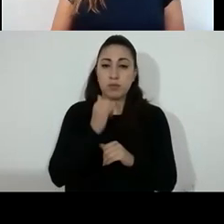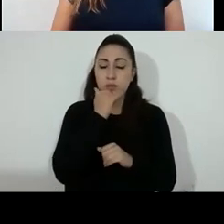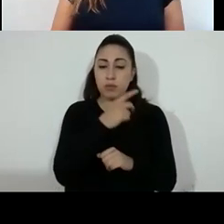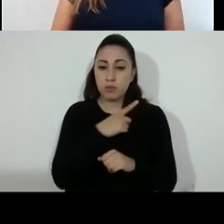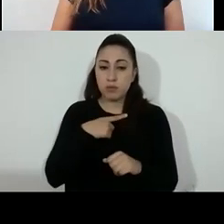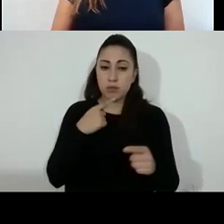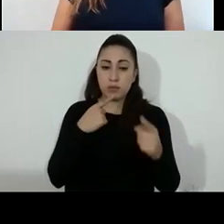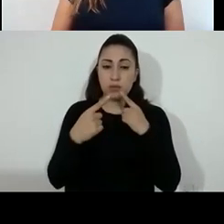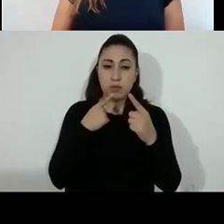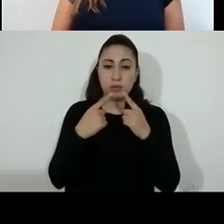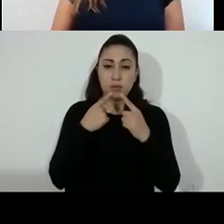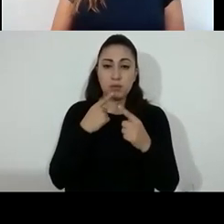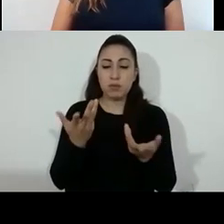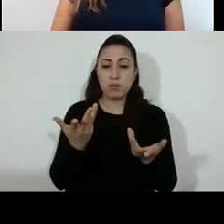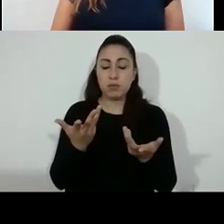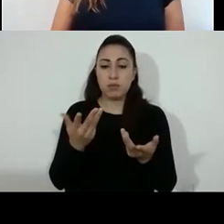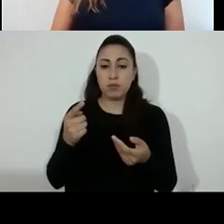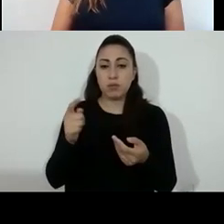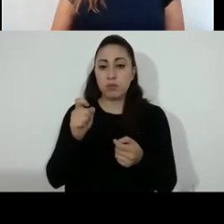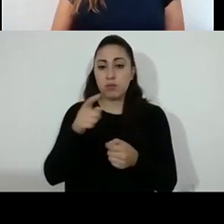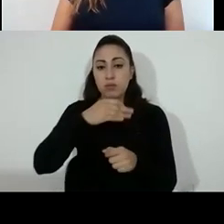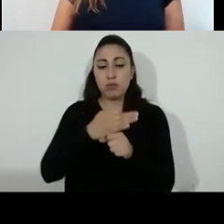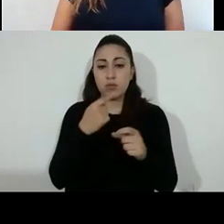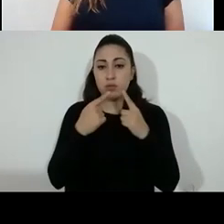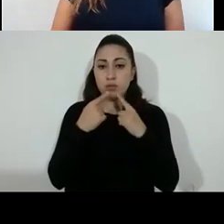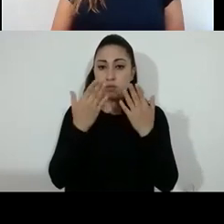presidente. ¿Cómo que Ah. votación si no hemos ni discutido el dictamen?